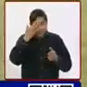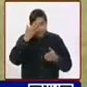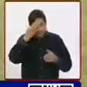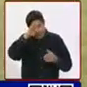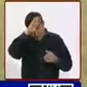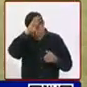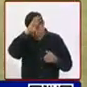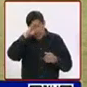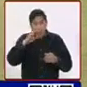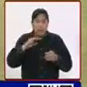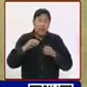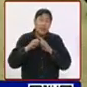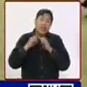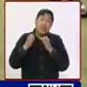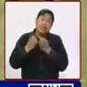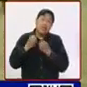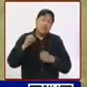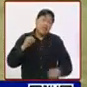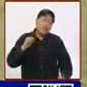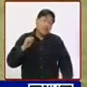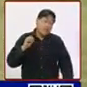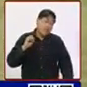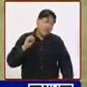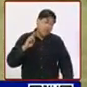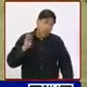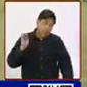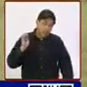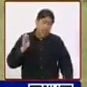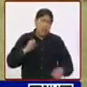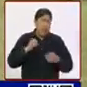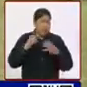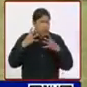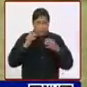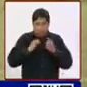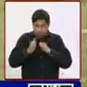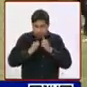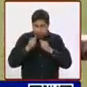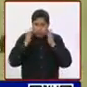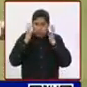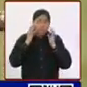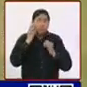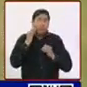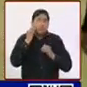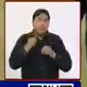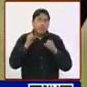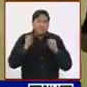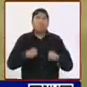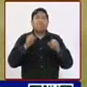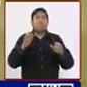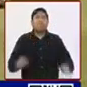en el Beni con Mamoré, así que bueno, creo que vamos a llegar con bastante ritmo al inicio de este torneo.